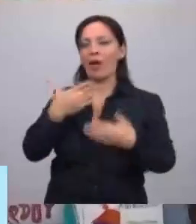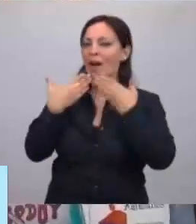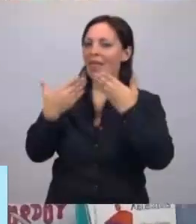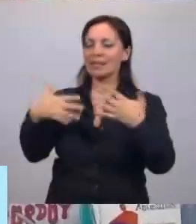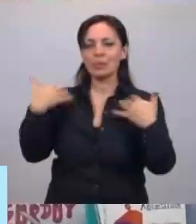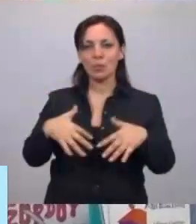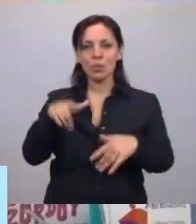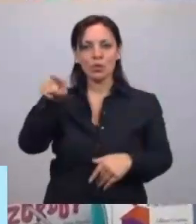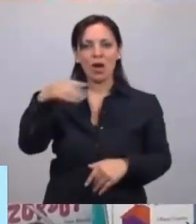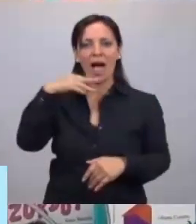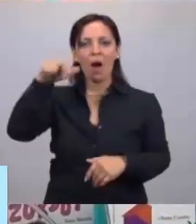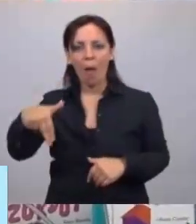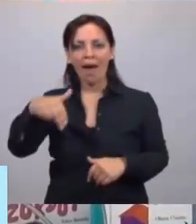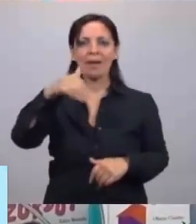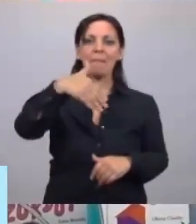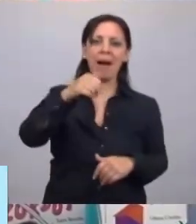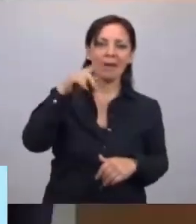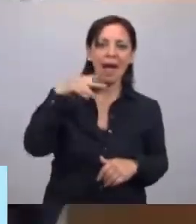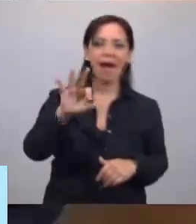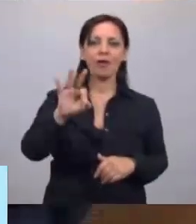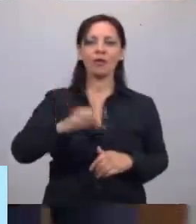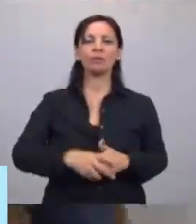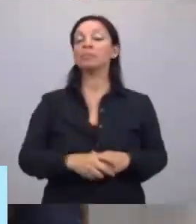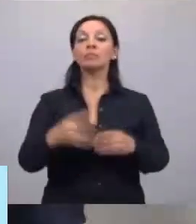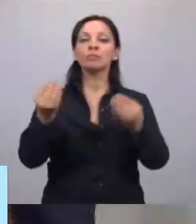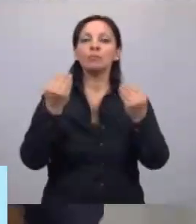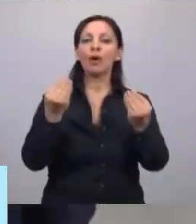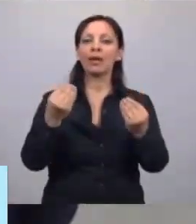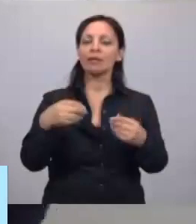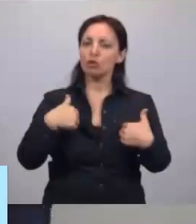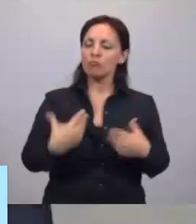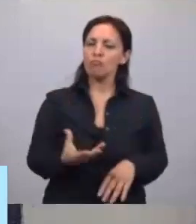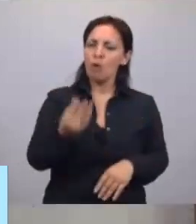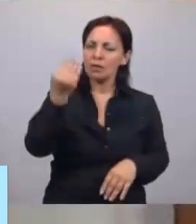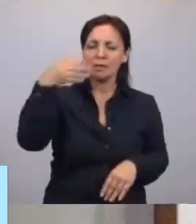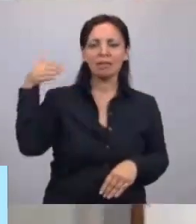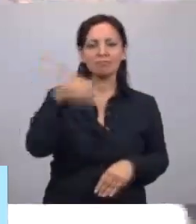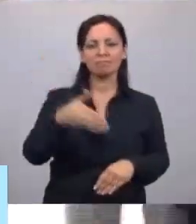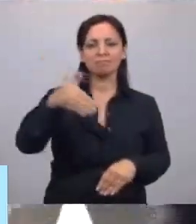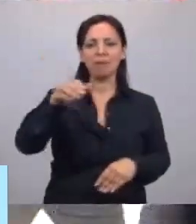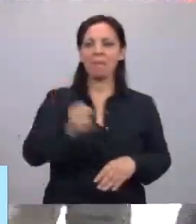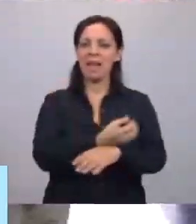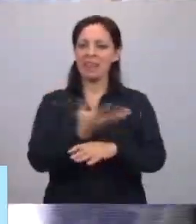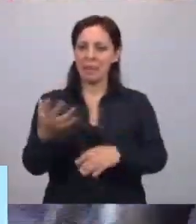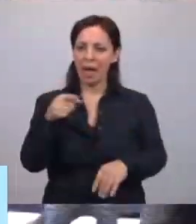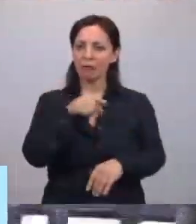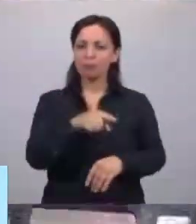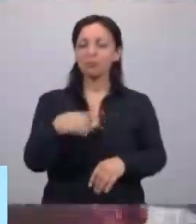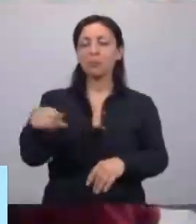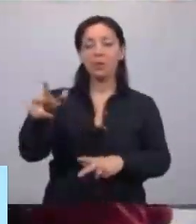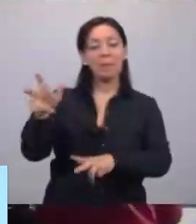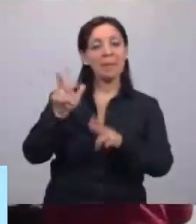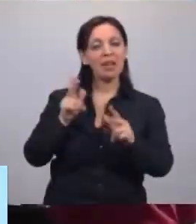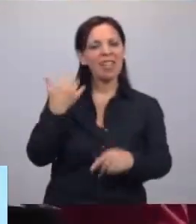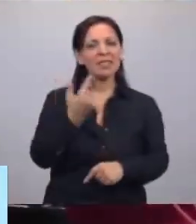a Juan a Mariano porque he venido muchas veces almirante Brown me recordaban que hace poquito